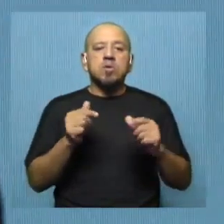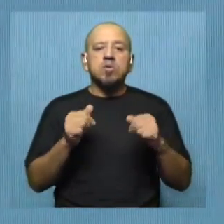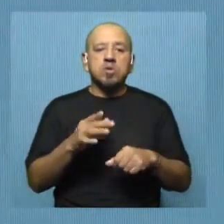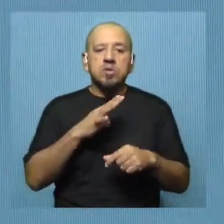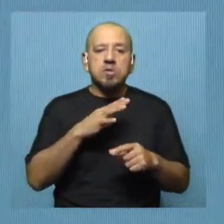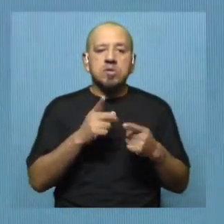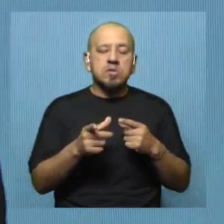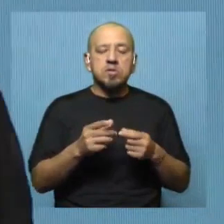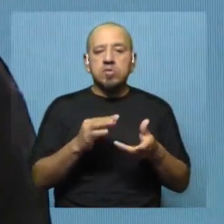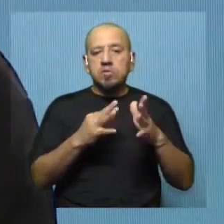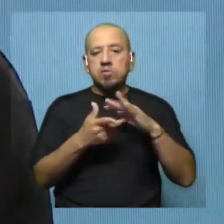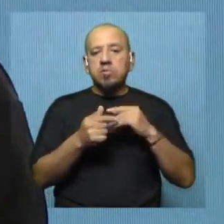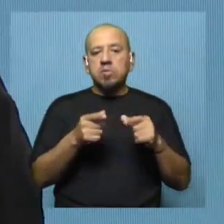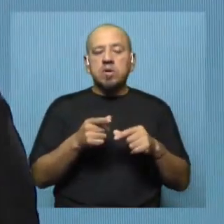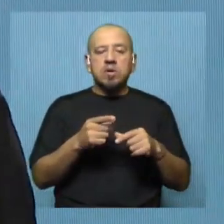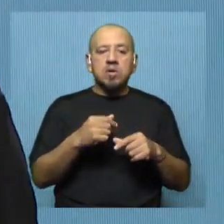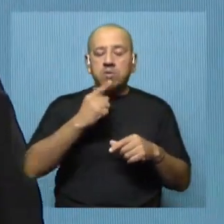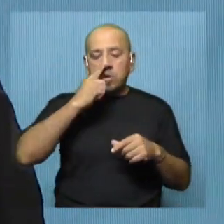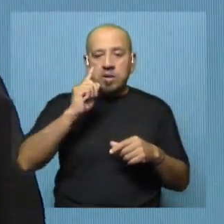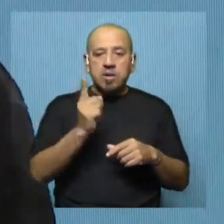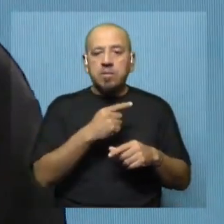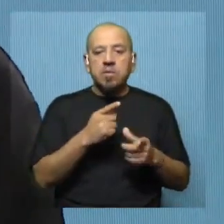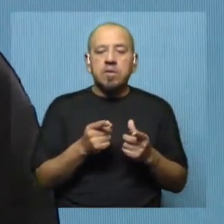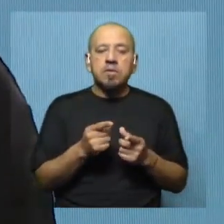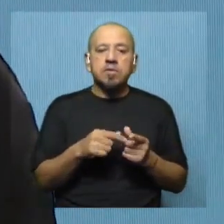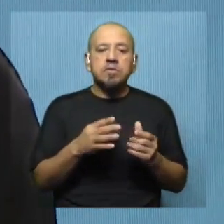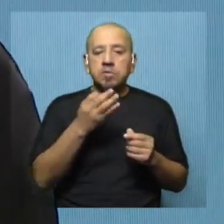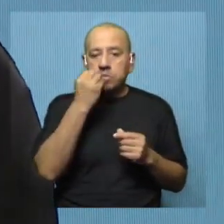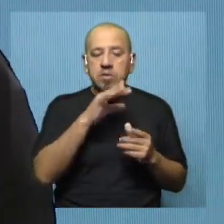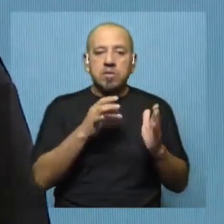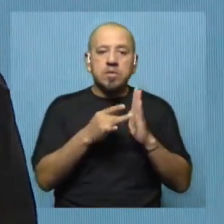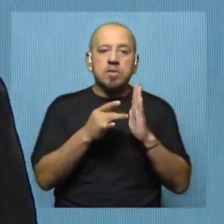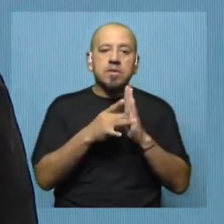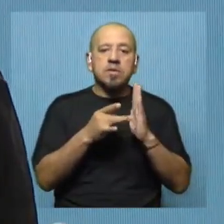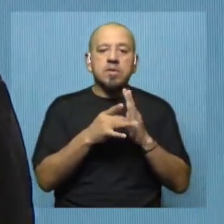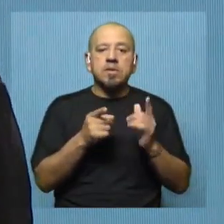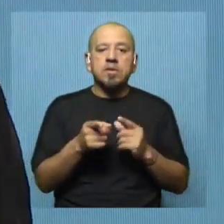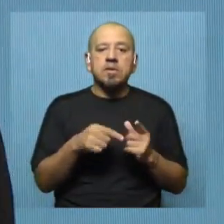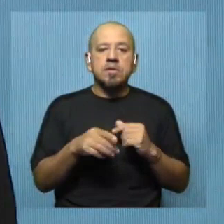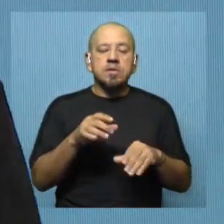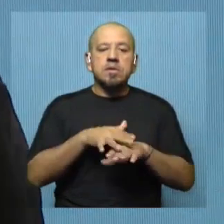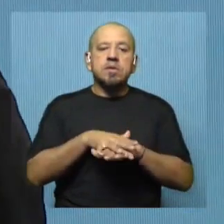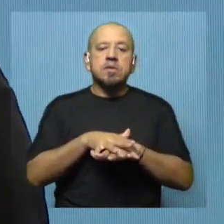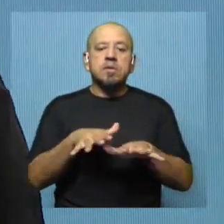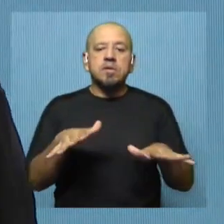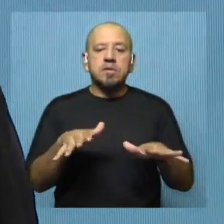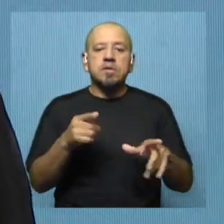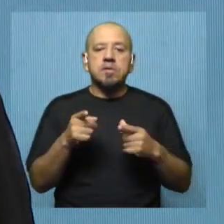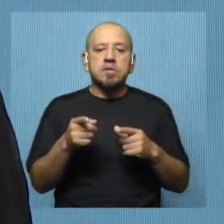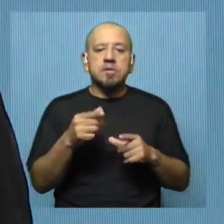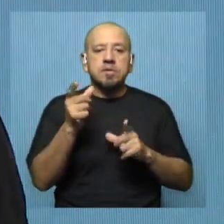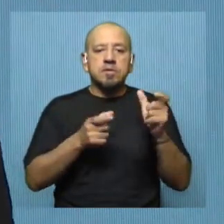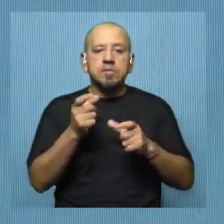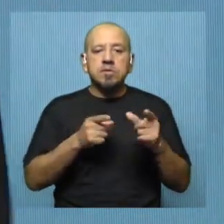tenemos unas formas de digitalizar que son mucho más rápidas, con una mejor calidad, y todo lo que ha crecido en las redes y el acceso de las personas